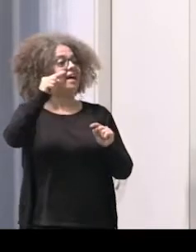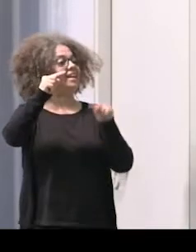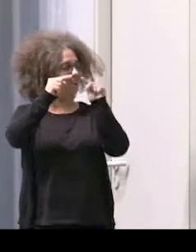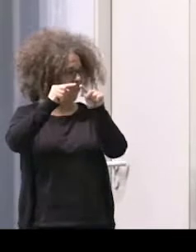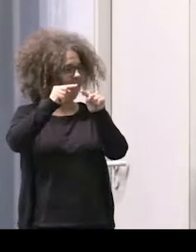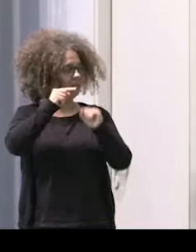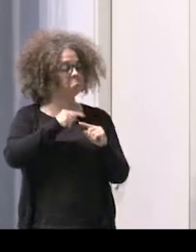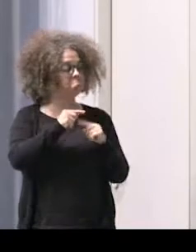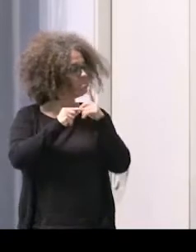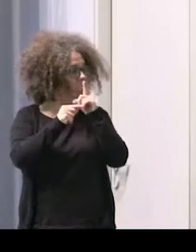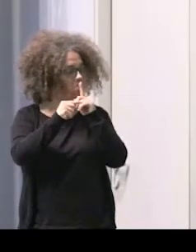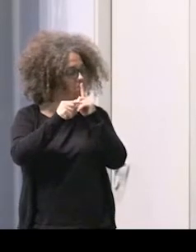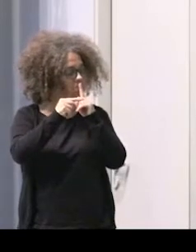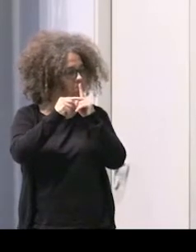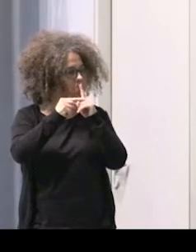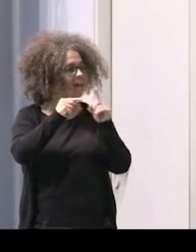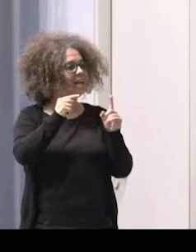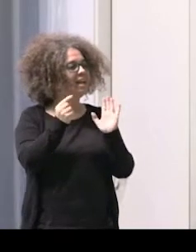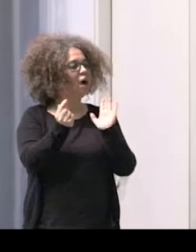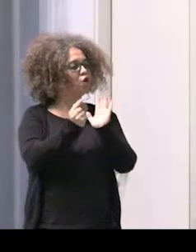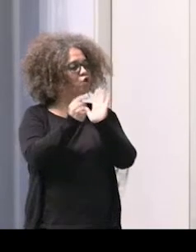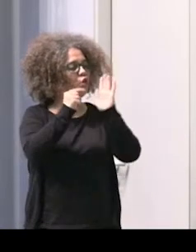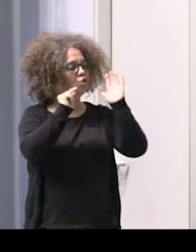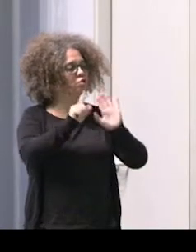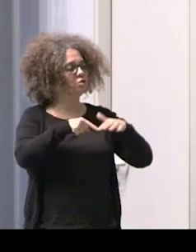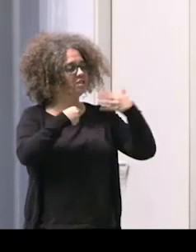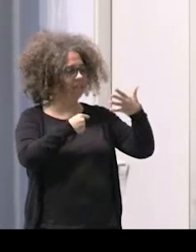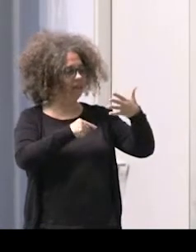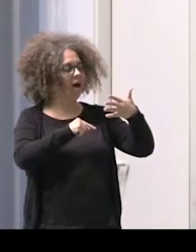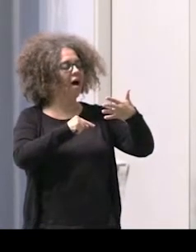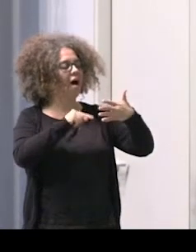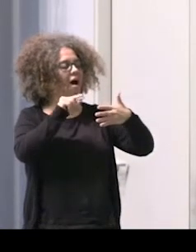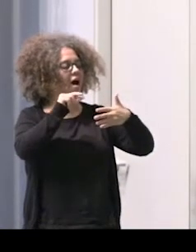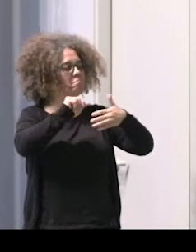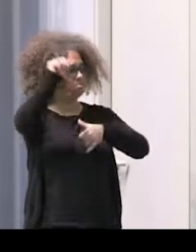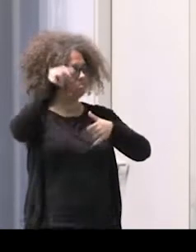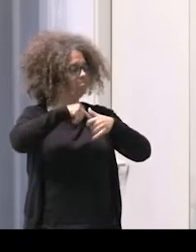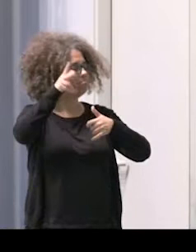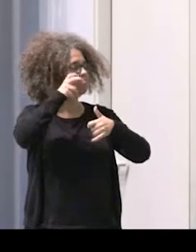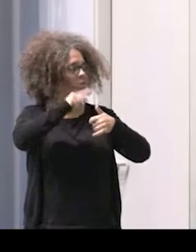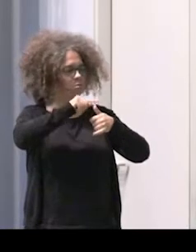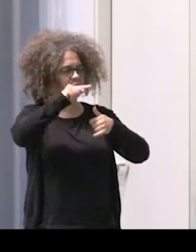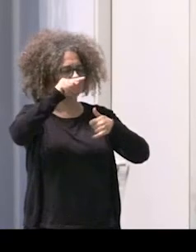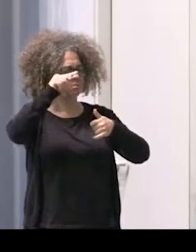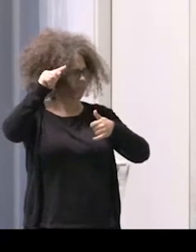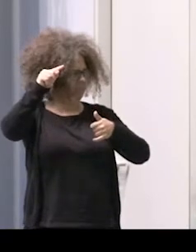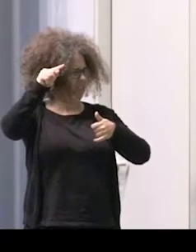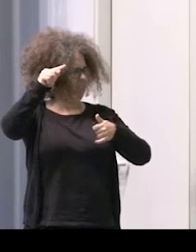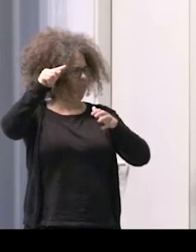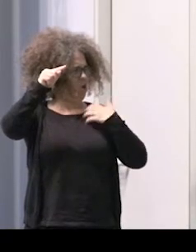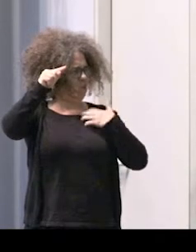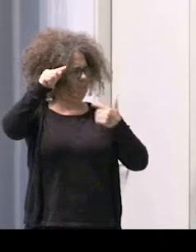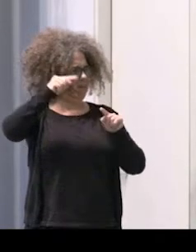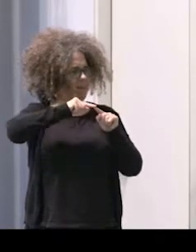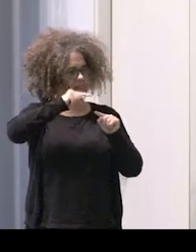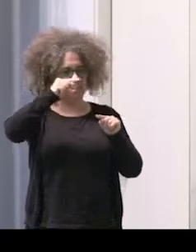ya oigo por el electrodo 6. Y sigue subiendo la intensidad de corriente hasta que llega un momento en el que dice, ya empieza a molestar. Ese